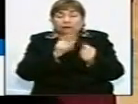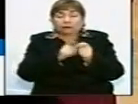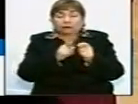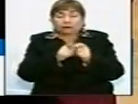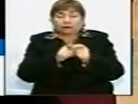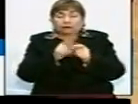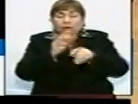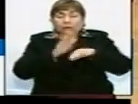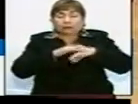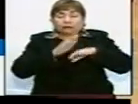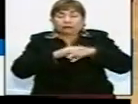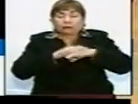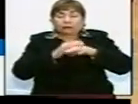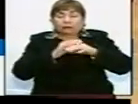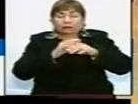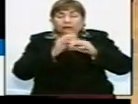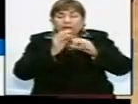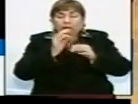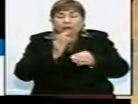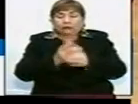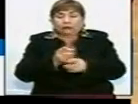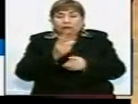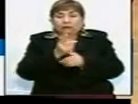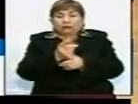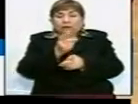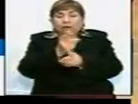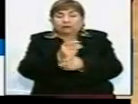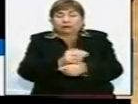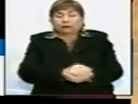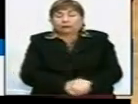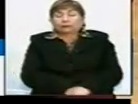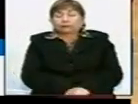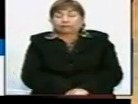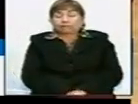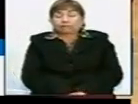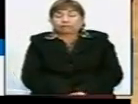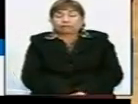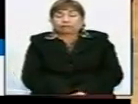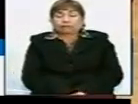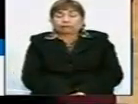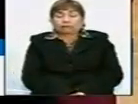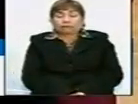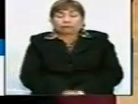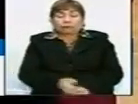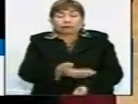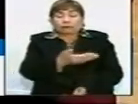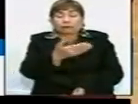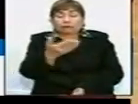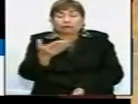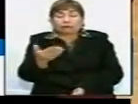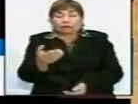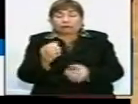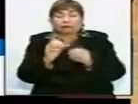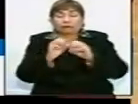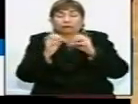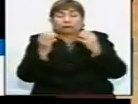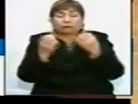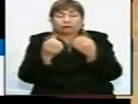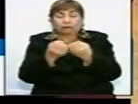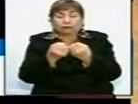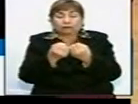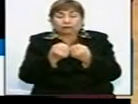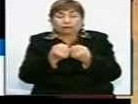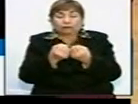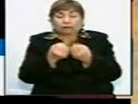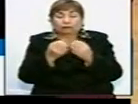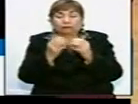como una amenaza permanente cuando en realidad la reacción viene también de esa sociedad organizada informada